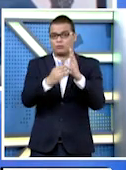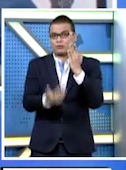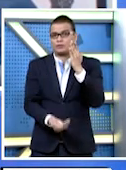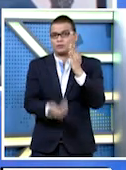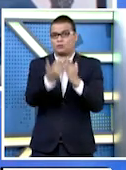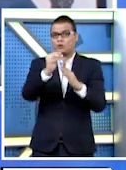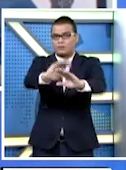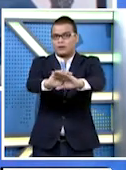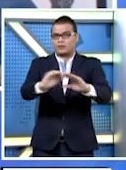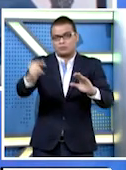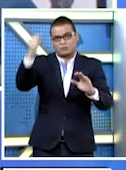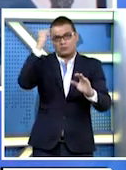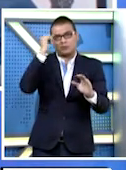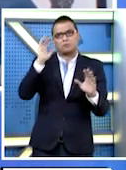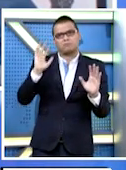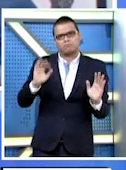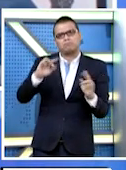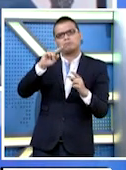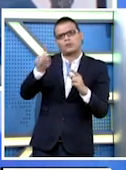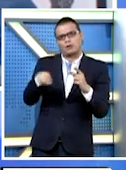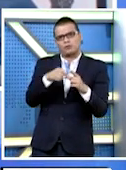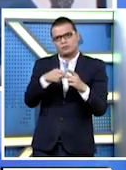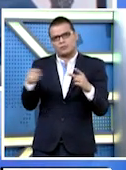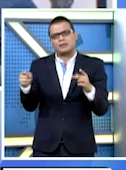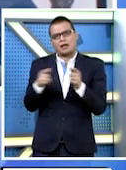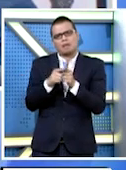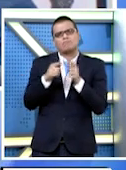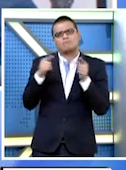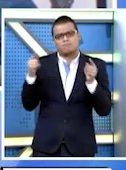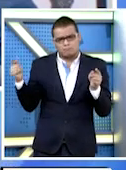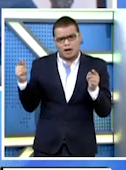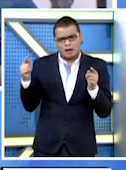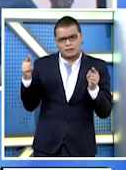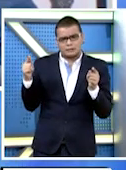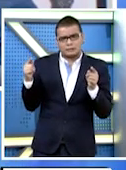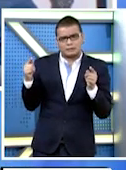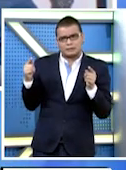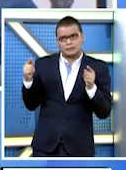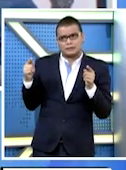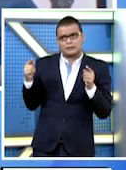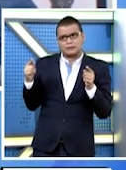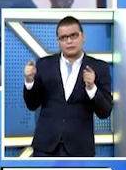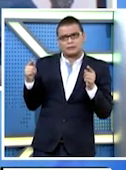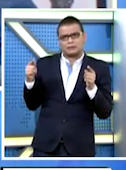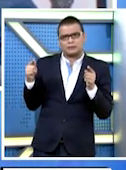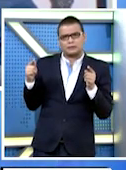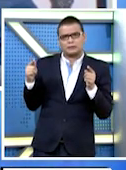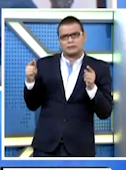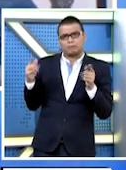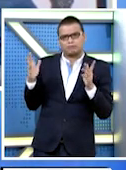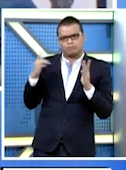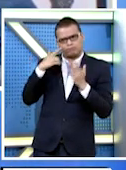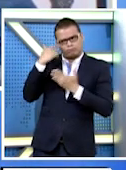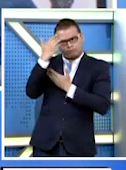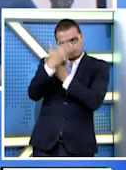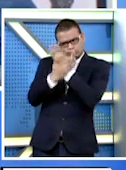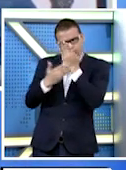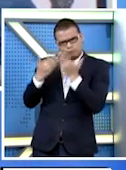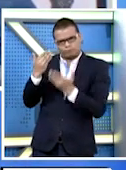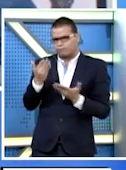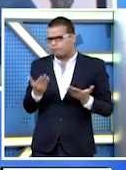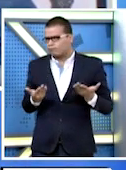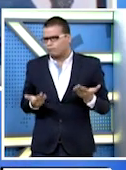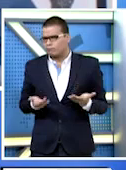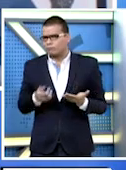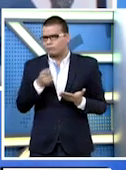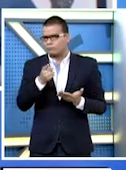y usted está considerando que la próxima semana se pueda, digamos, ampliar esta medida, revisar algunos conceptos como por